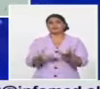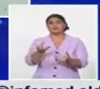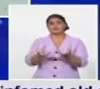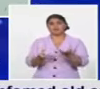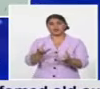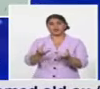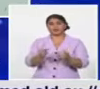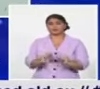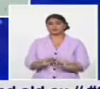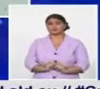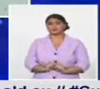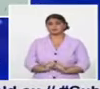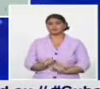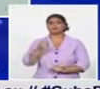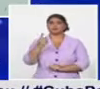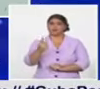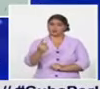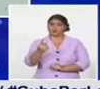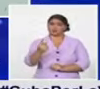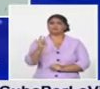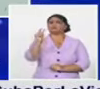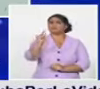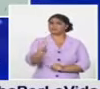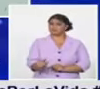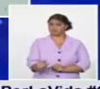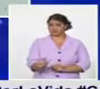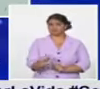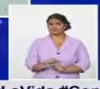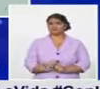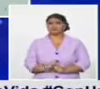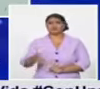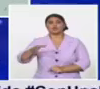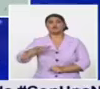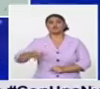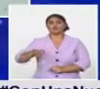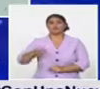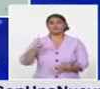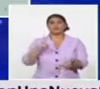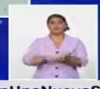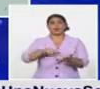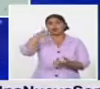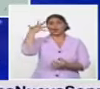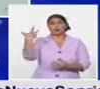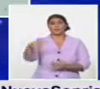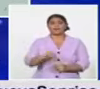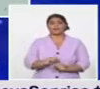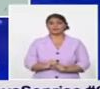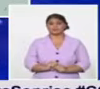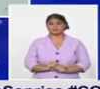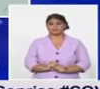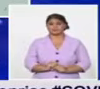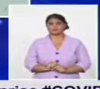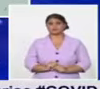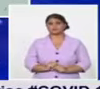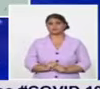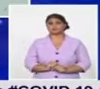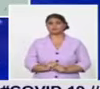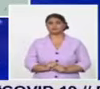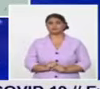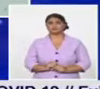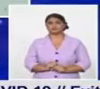caso importado en el día de ayer del municipio Palmira, que estamos hablando de